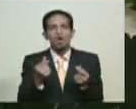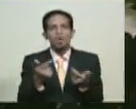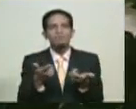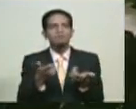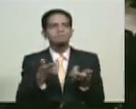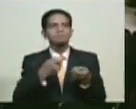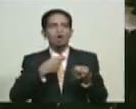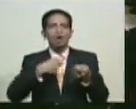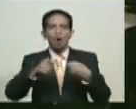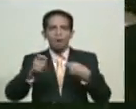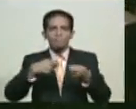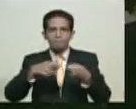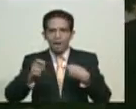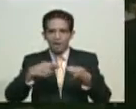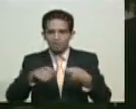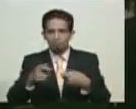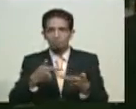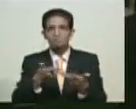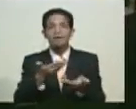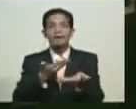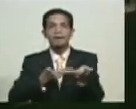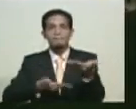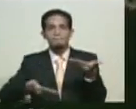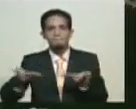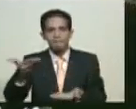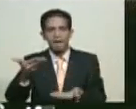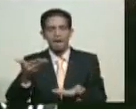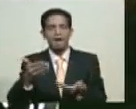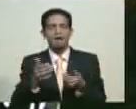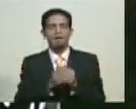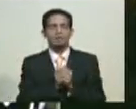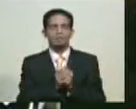comercial, cambiario, financiero,